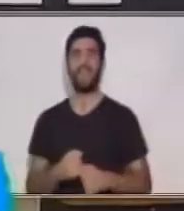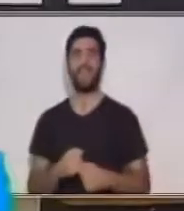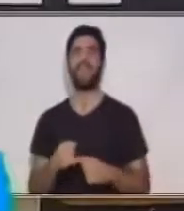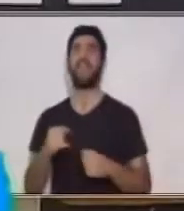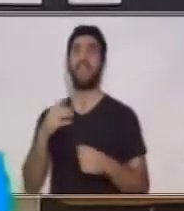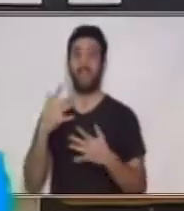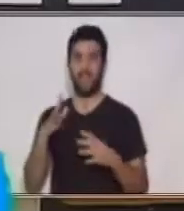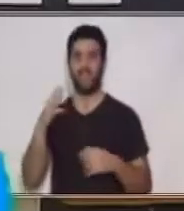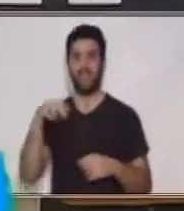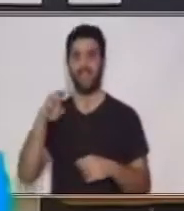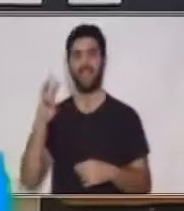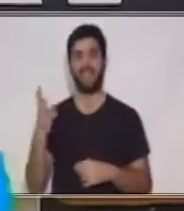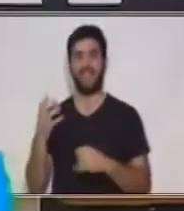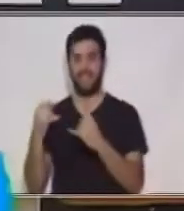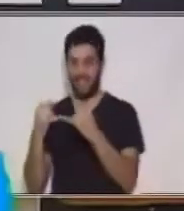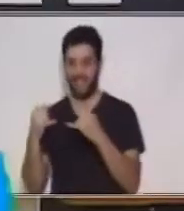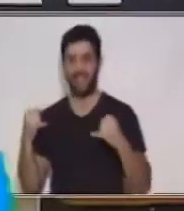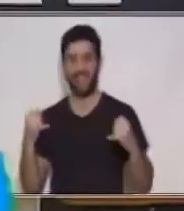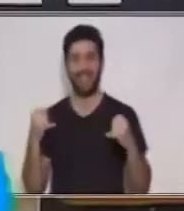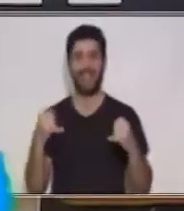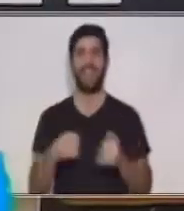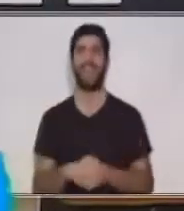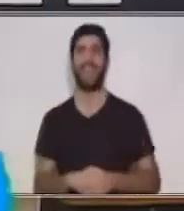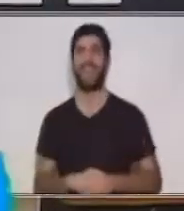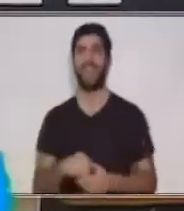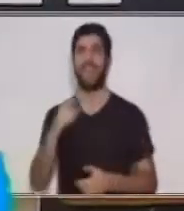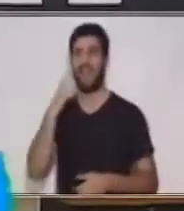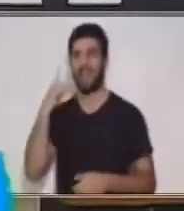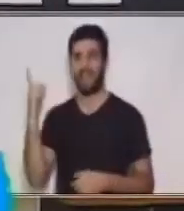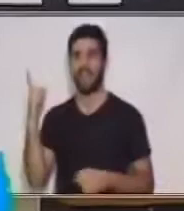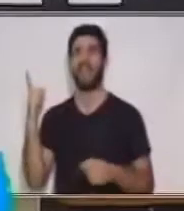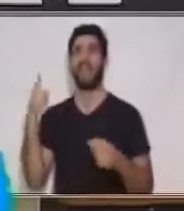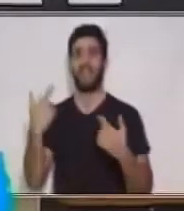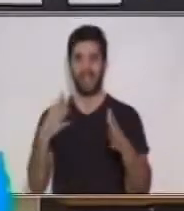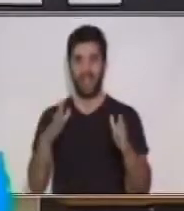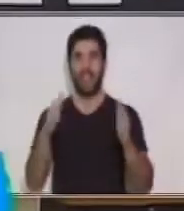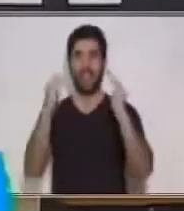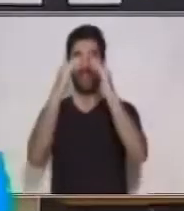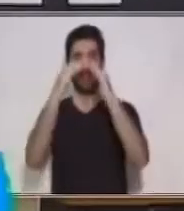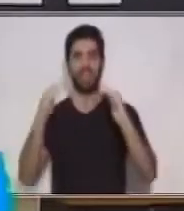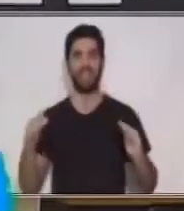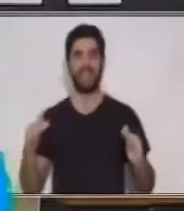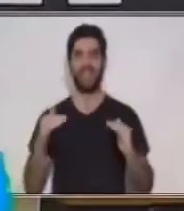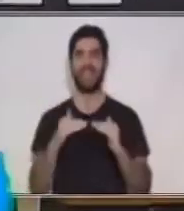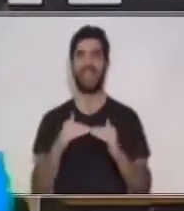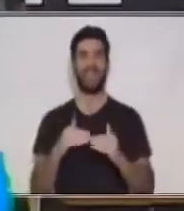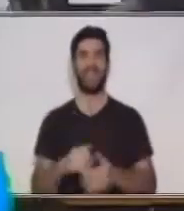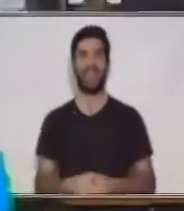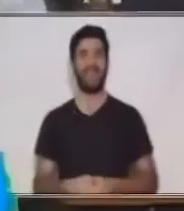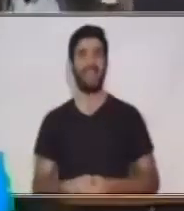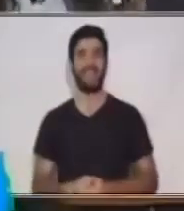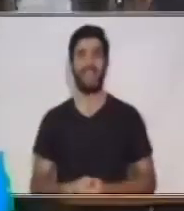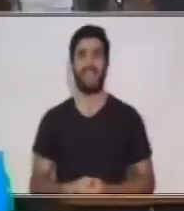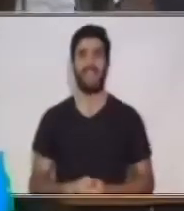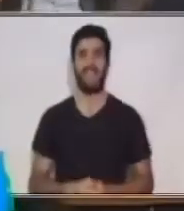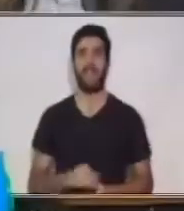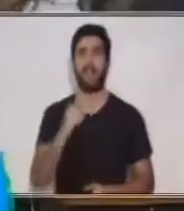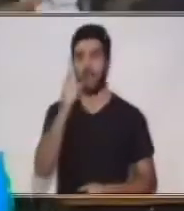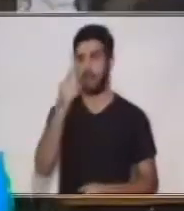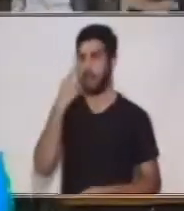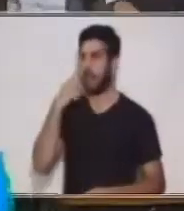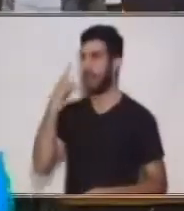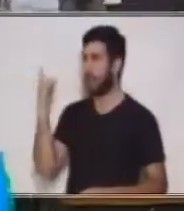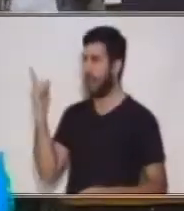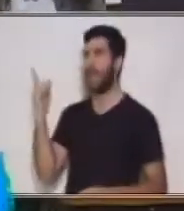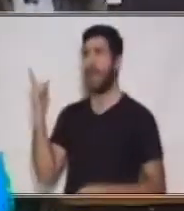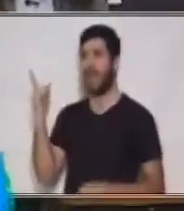la tercera línea. Eso es un triángulo. Ahora bien, en tu casa seguramente tú podrás observar algunos